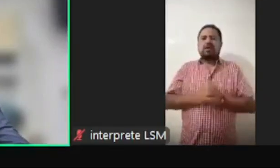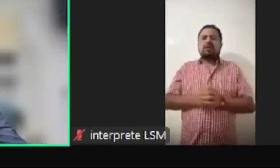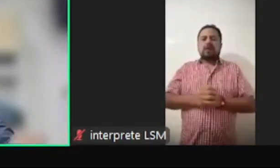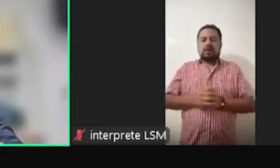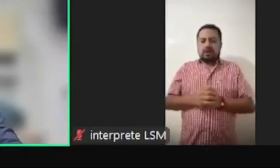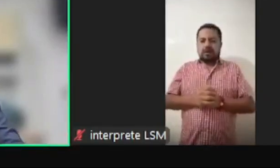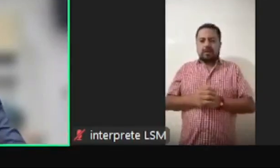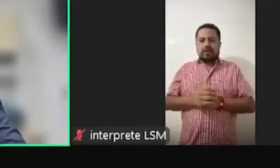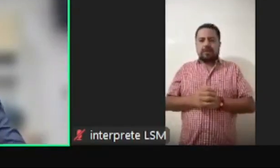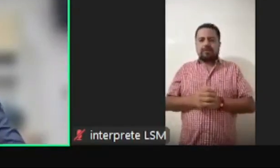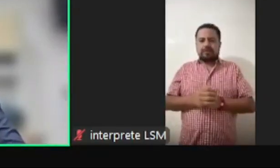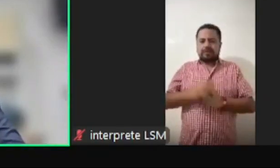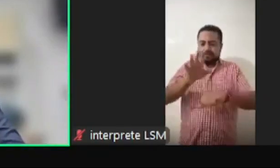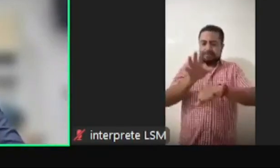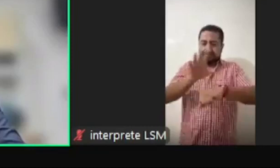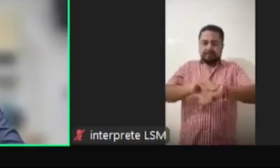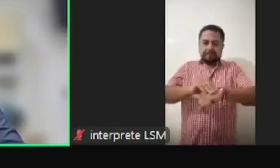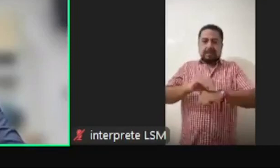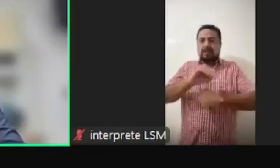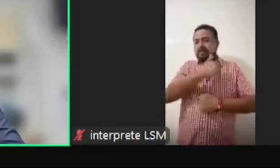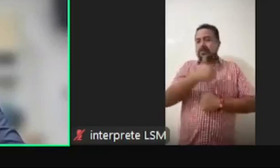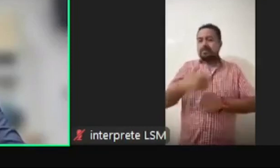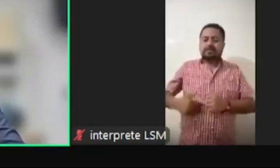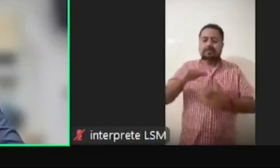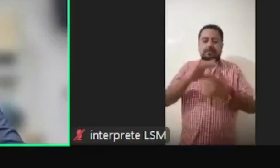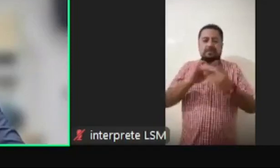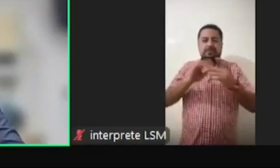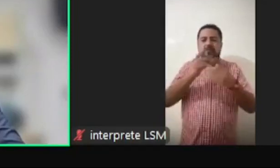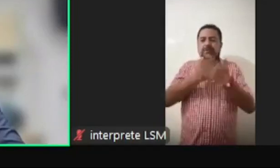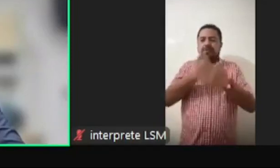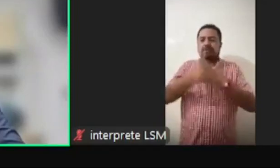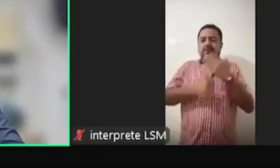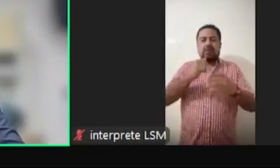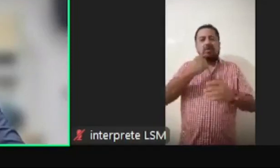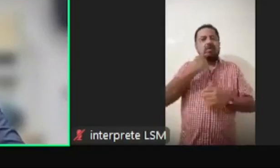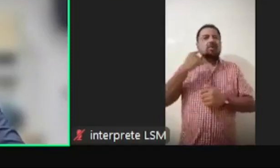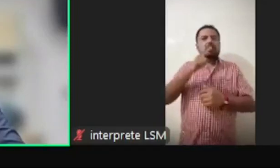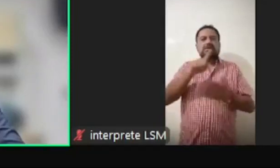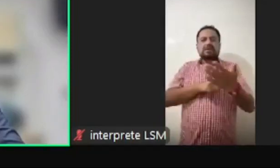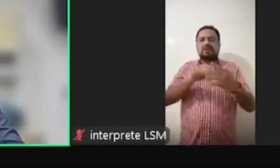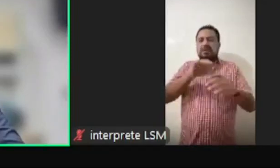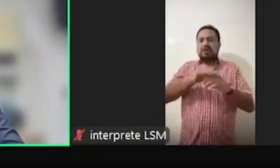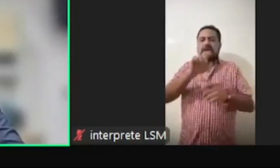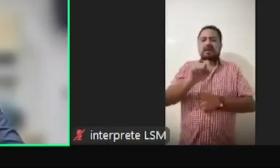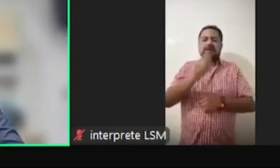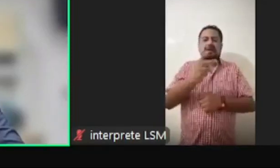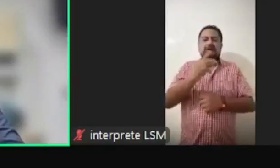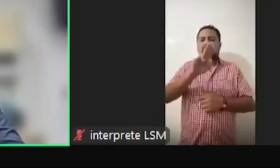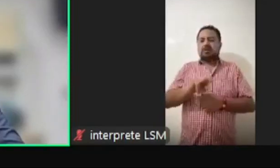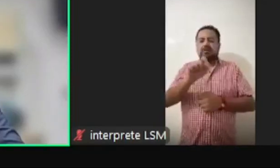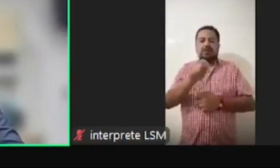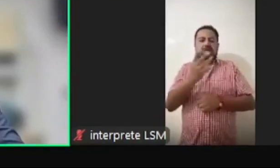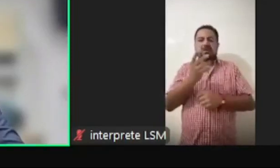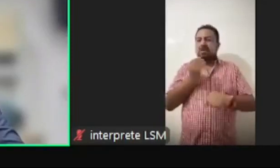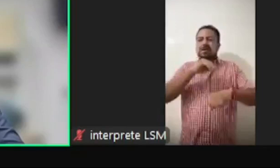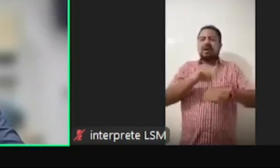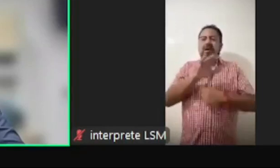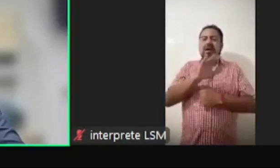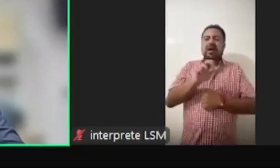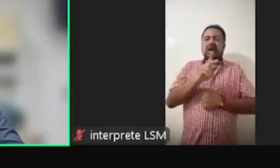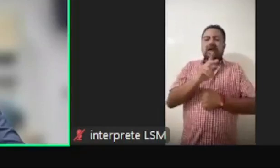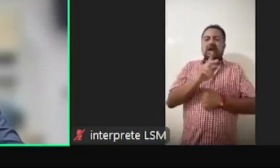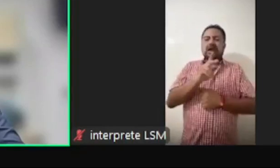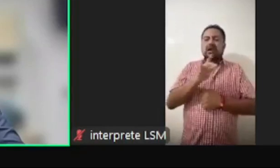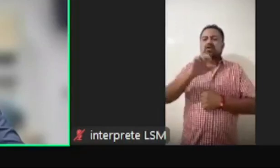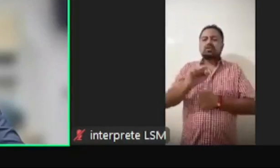Con su autorización, magistrada presidenta, de cuenta con el proyecto de acuerdo plenario relativo al juicio electoral ciudadano 23 de 2024, interpuesto por Carlos Roberto Mendiola Alberto